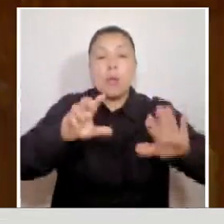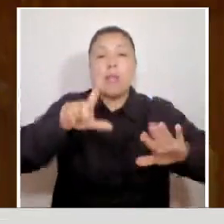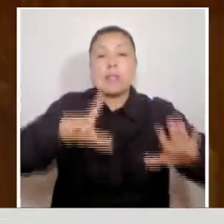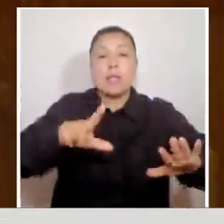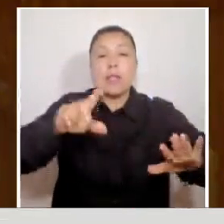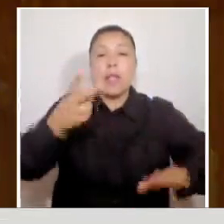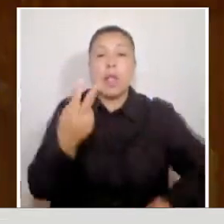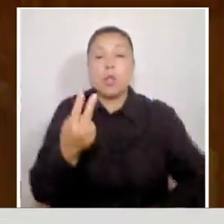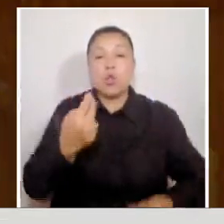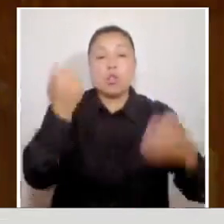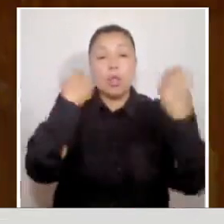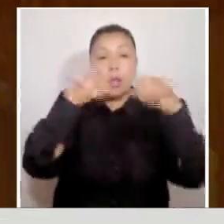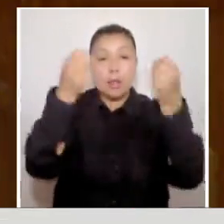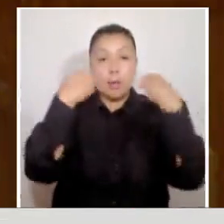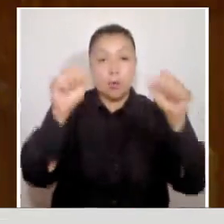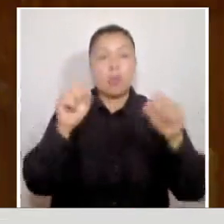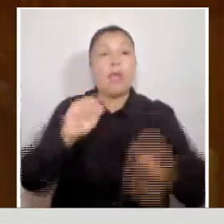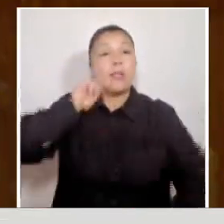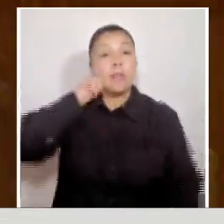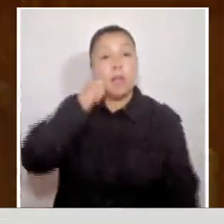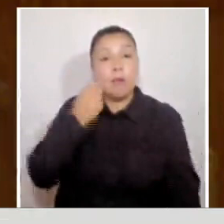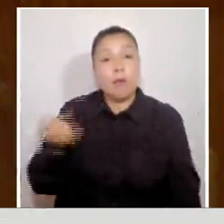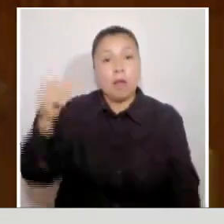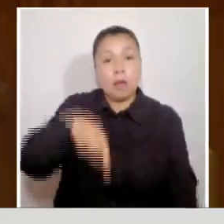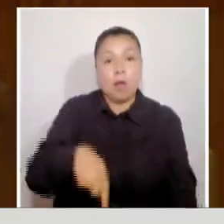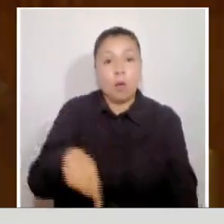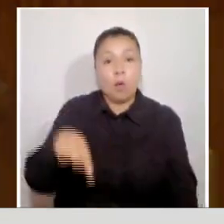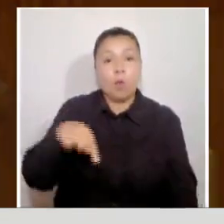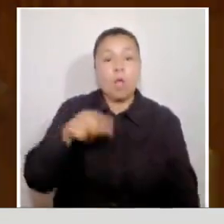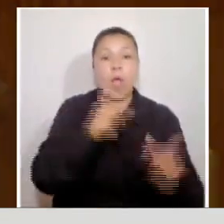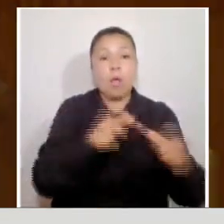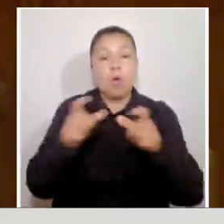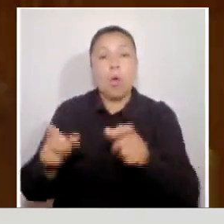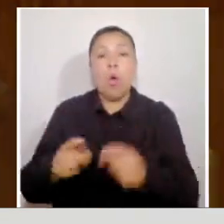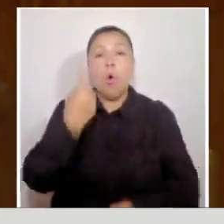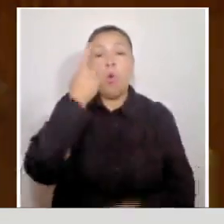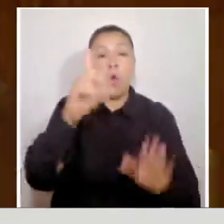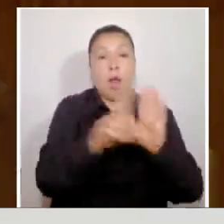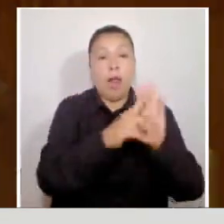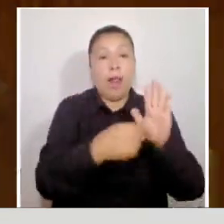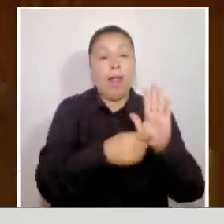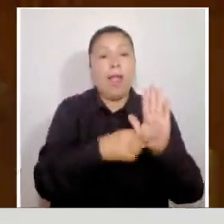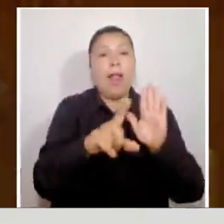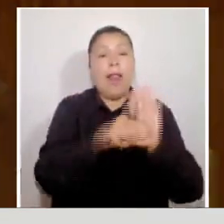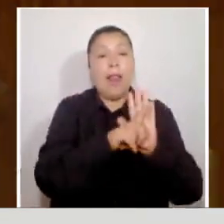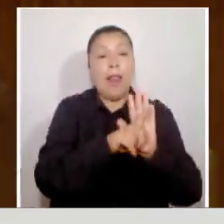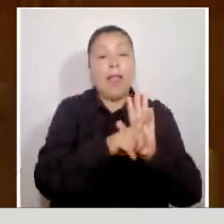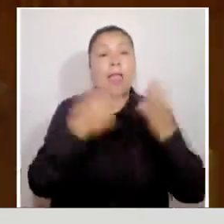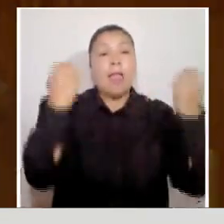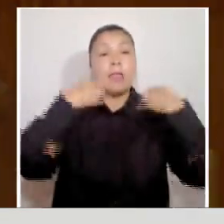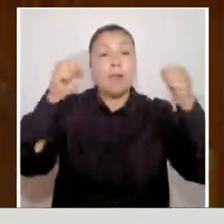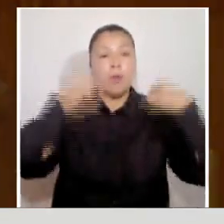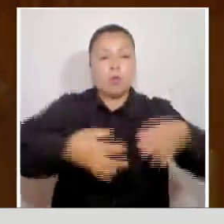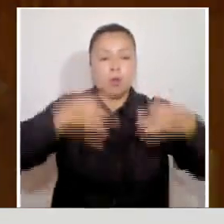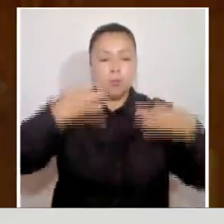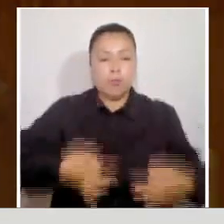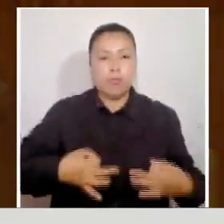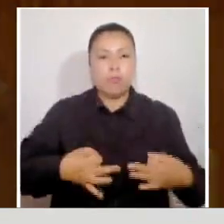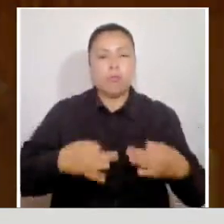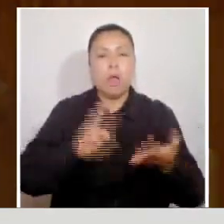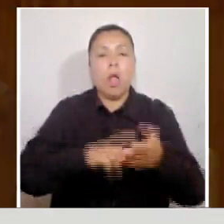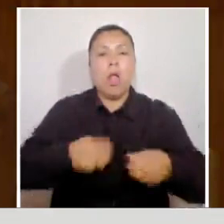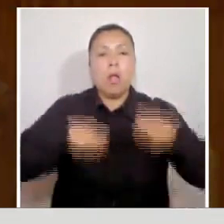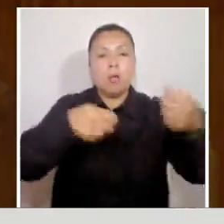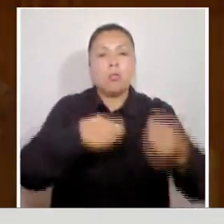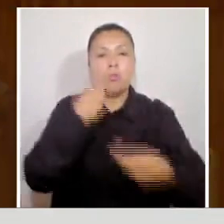del deporte vale decir que hoy día estén reguladas bajo una sola ley que es la ley del deporte como corresponde en la moción se dan a conocer